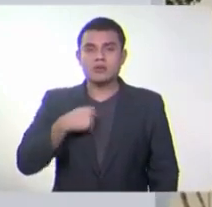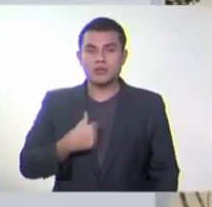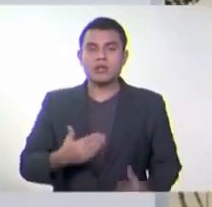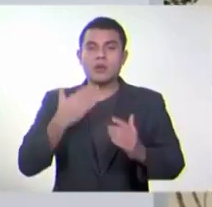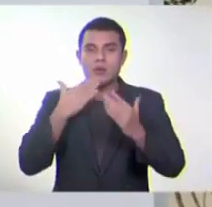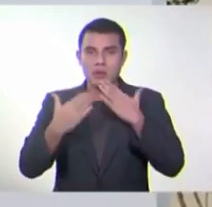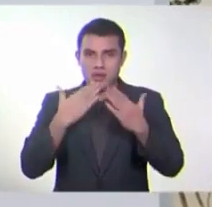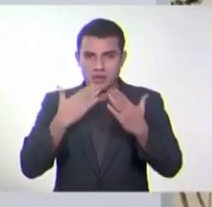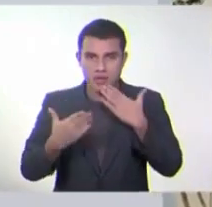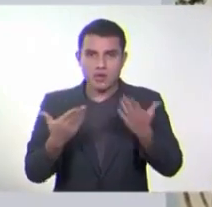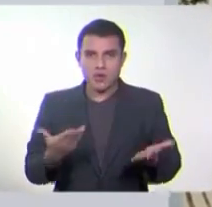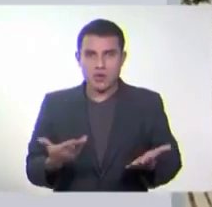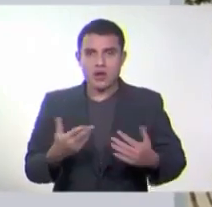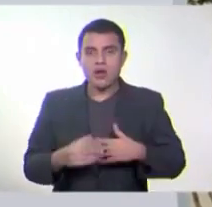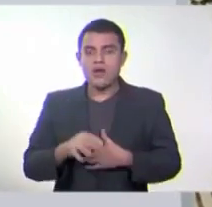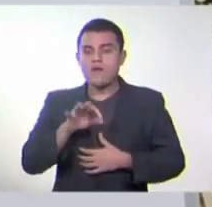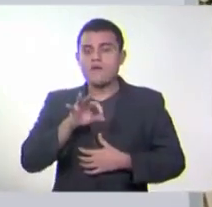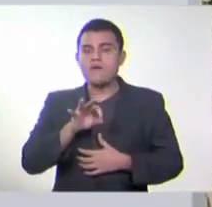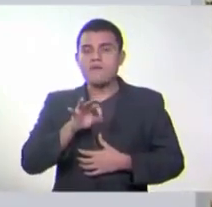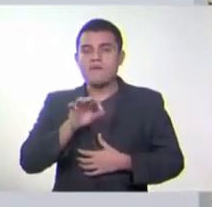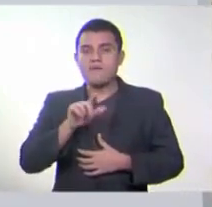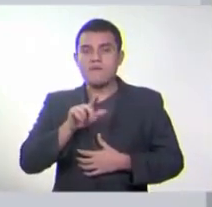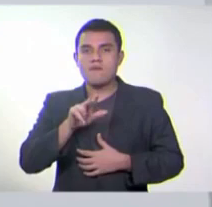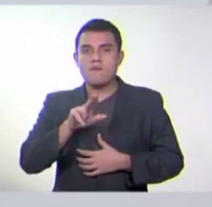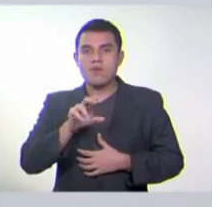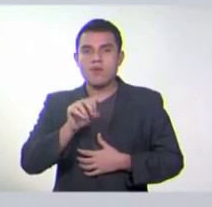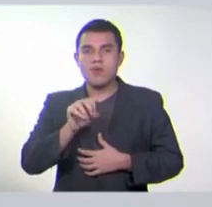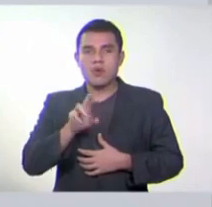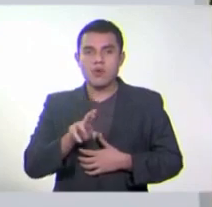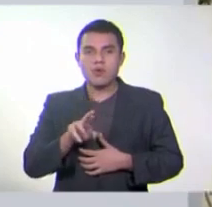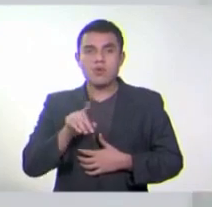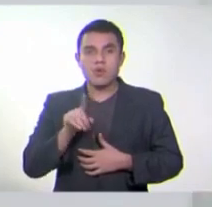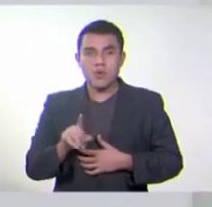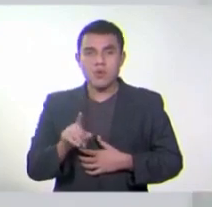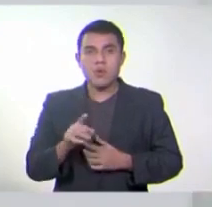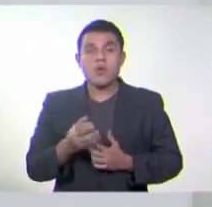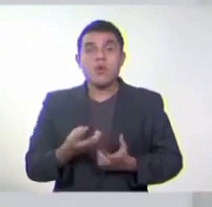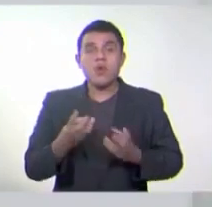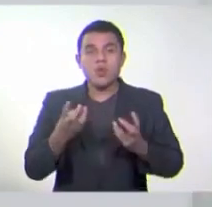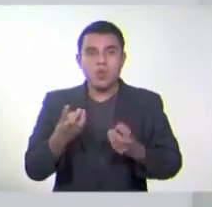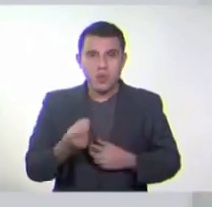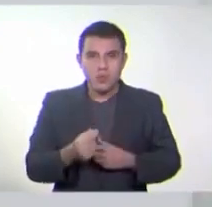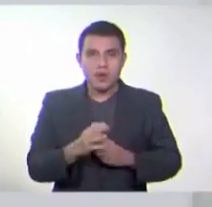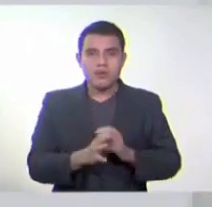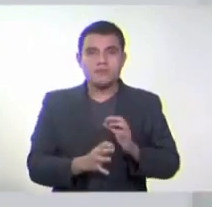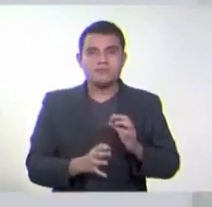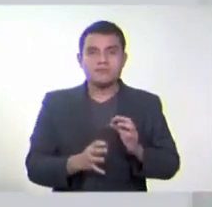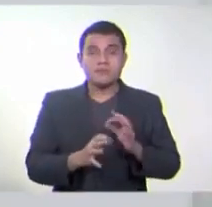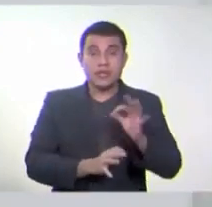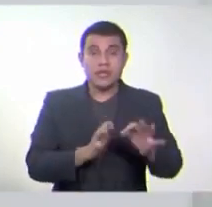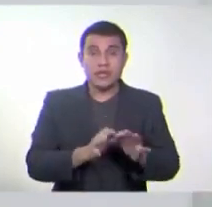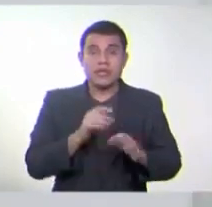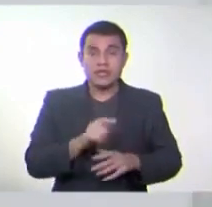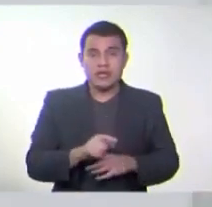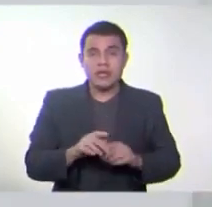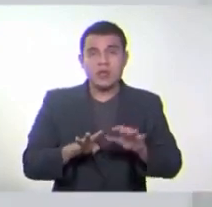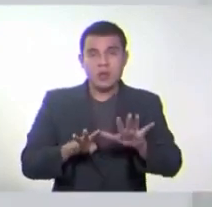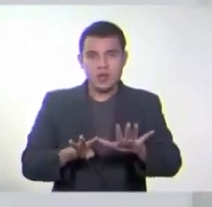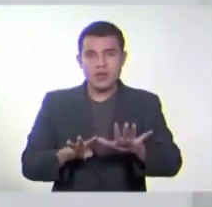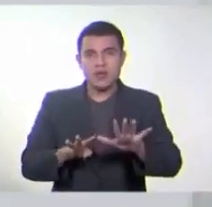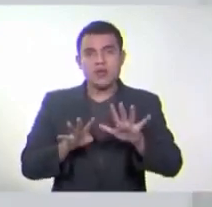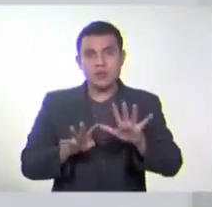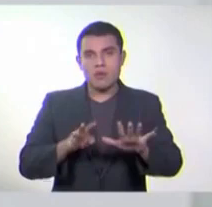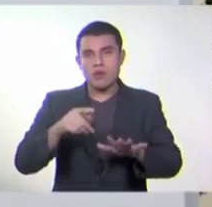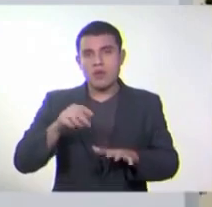con el elemento flúor. El elemento flúor tiene un número atómico de 9. quiere decir que él tiene 9 protones y